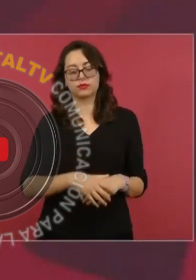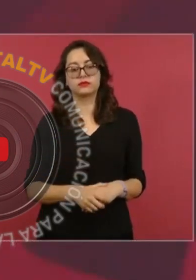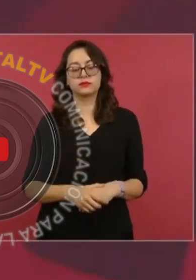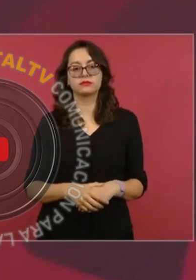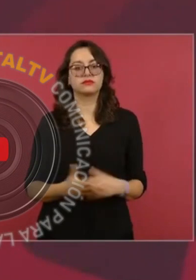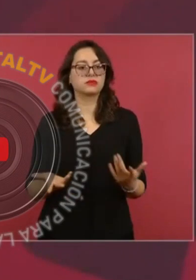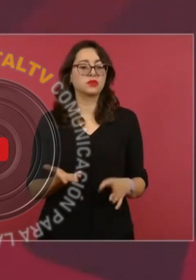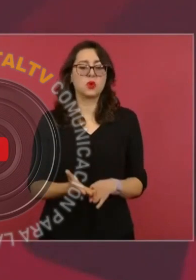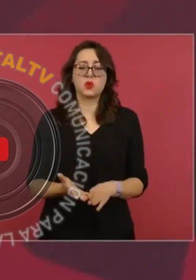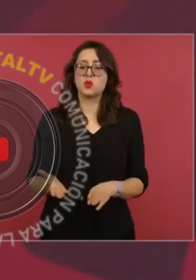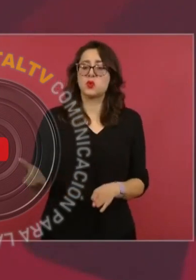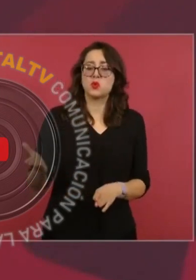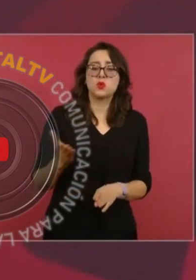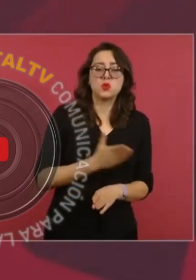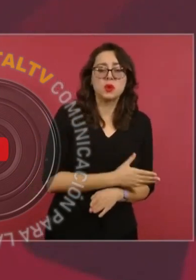los padres.